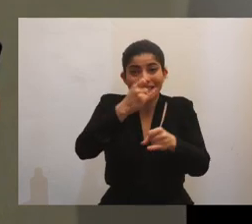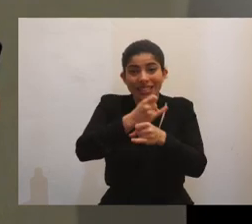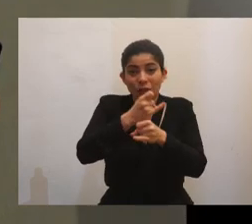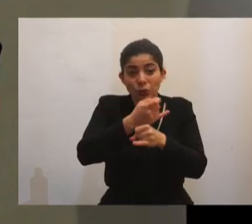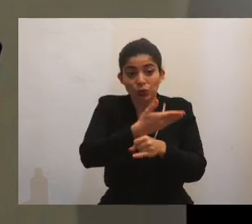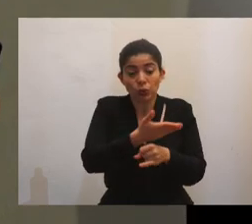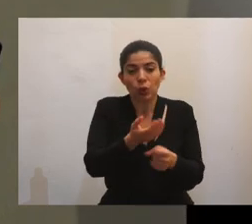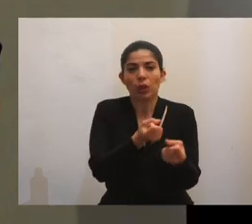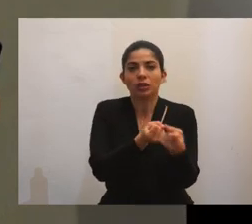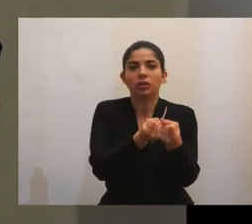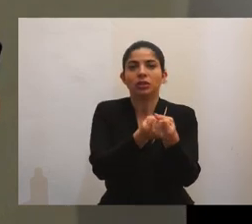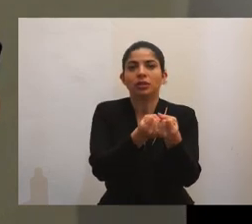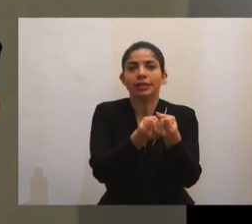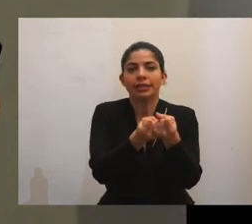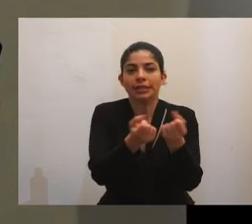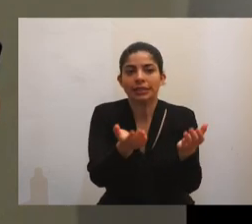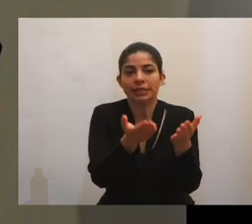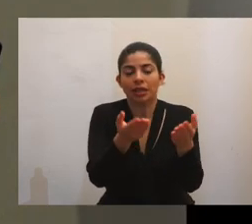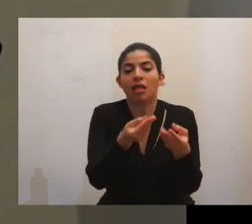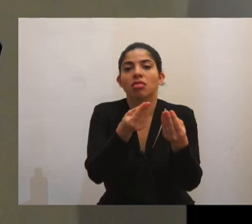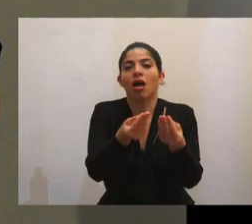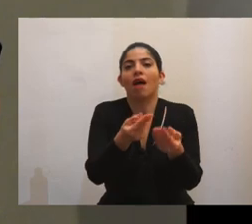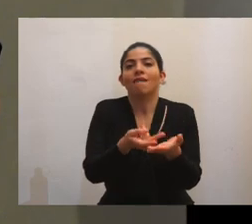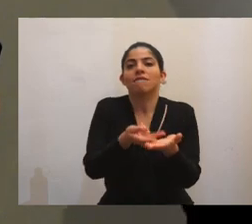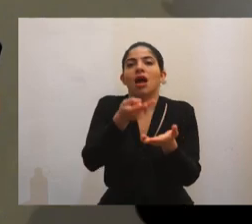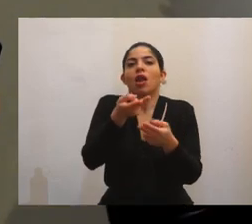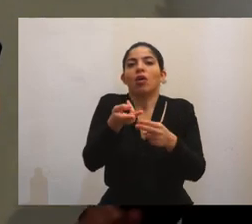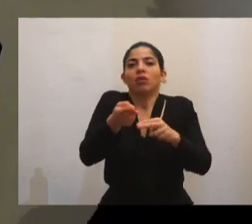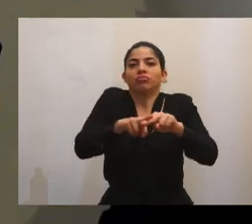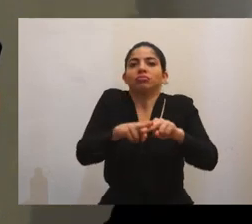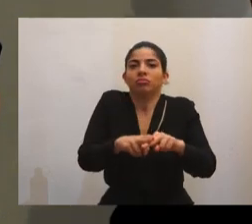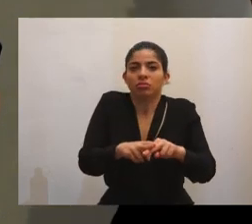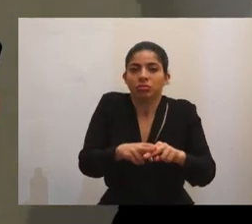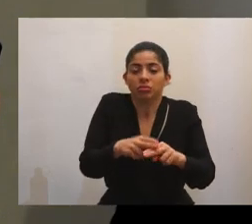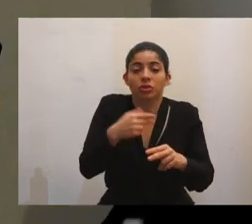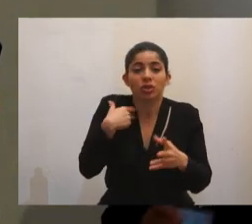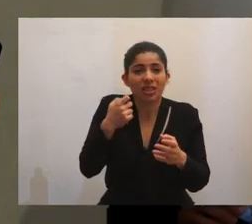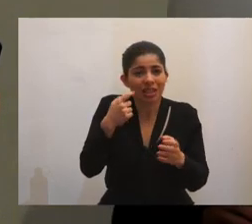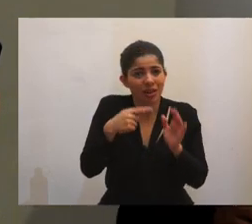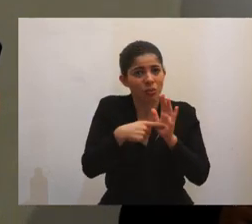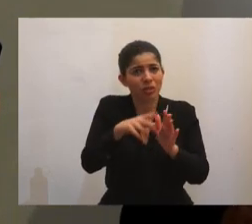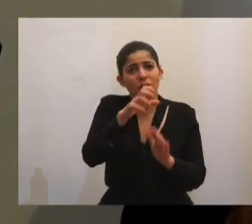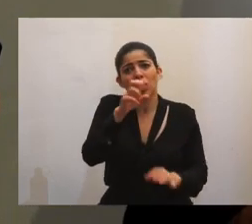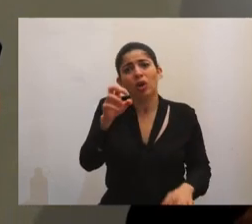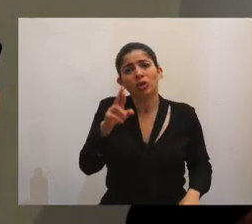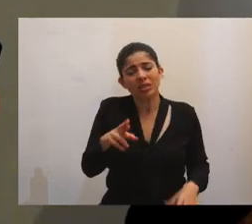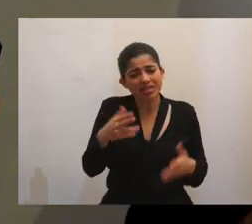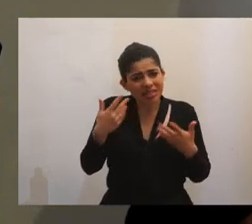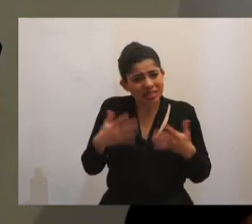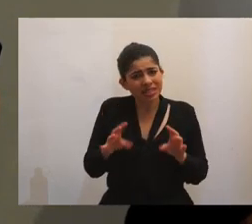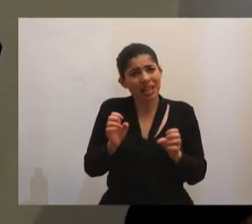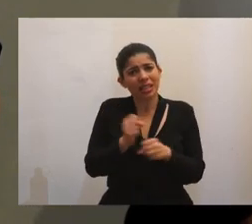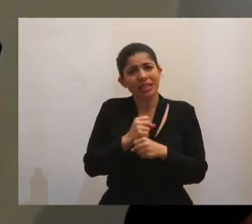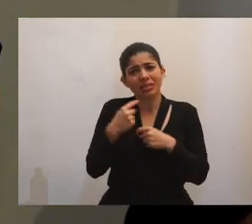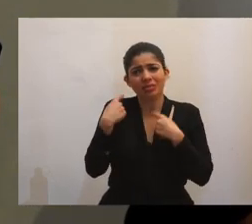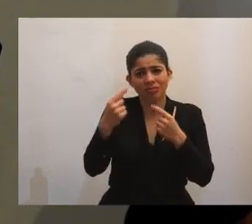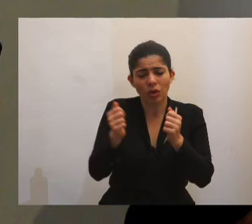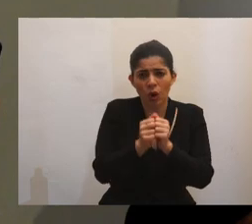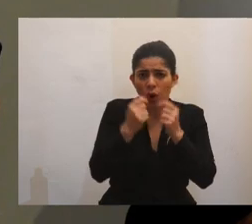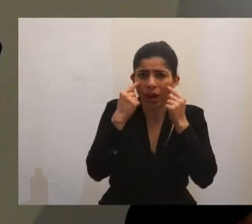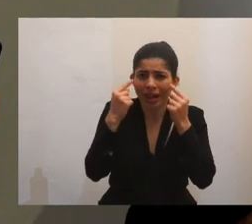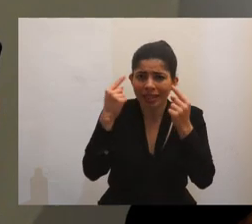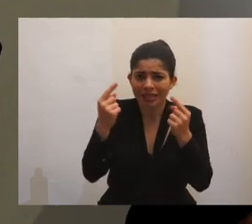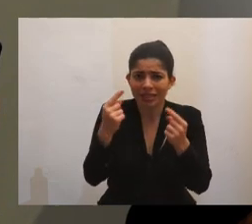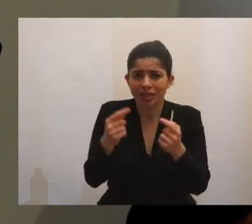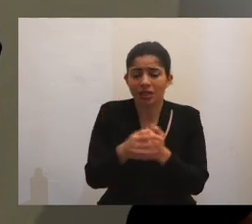instituciones darle valor agregado. Pero aquí yo quiero demostrar que Costa Rica ya lo ha hecho y lo ha hecho exitosamente.